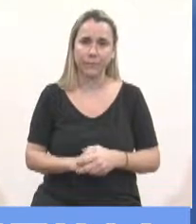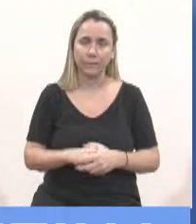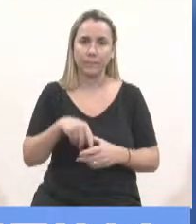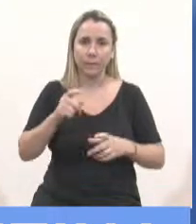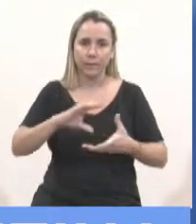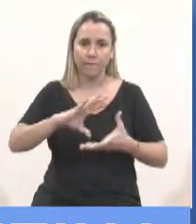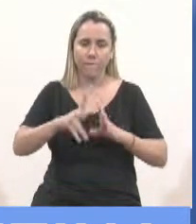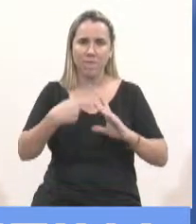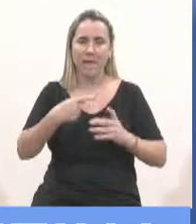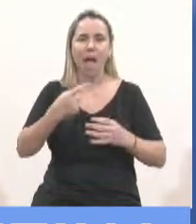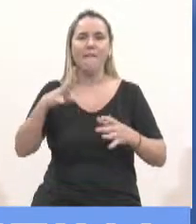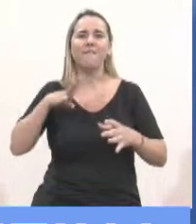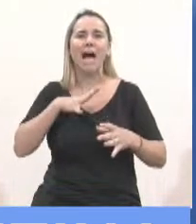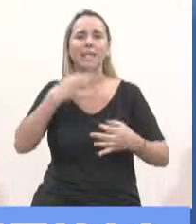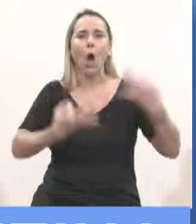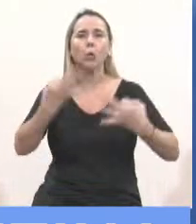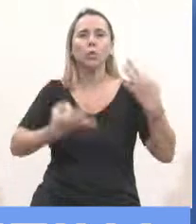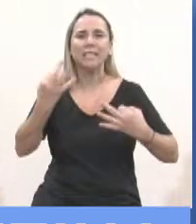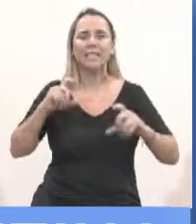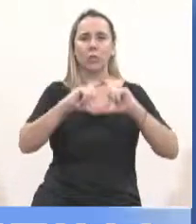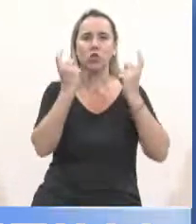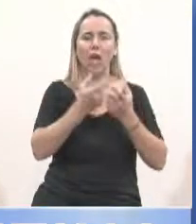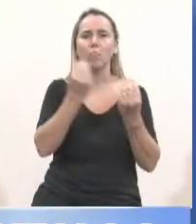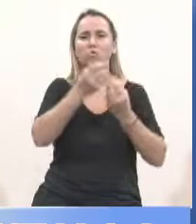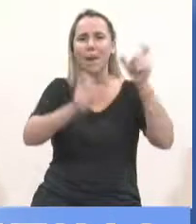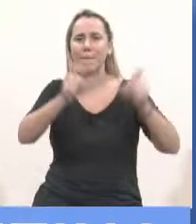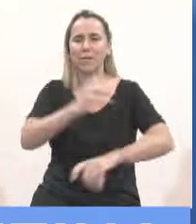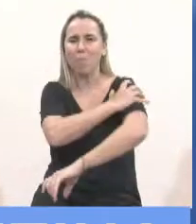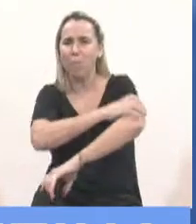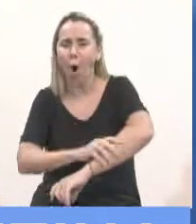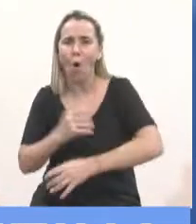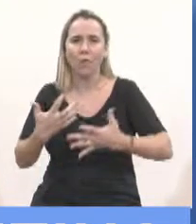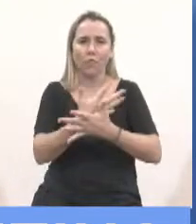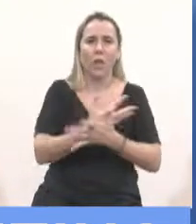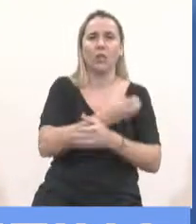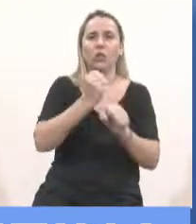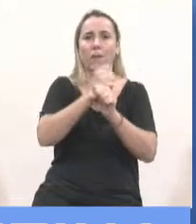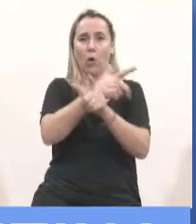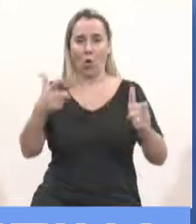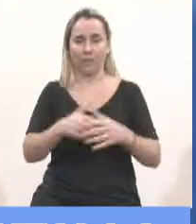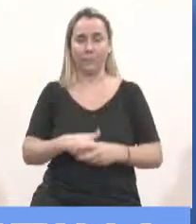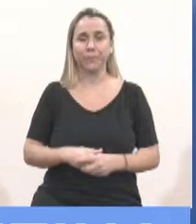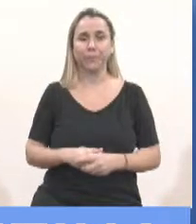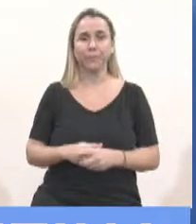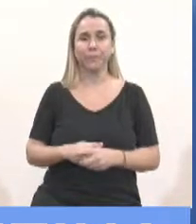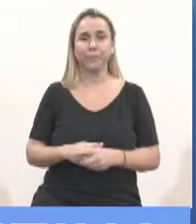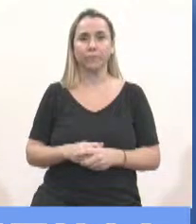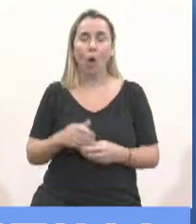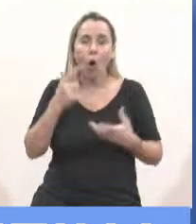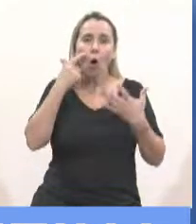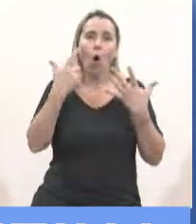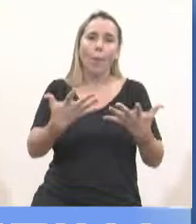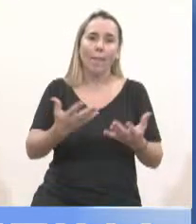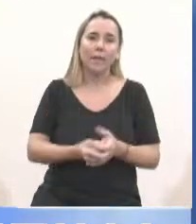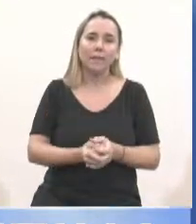un fuerte esquema de injusticia social, mucha gente en la pobreza, mucha gente en la indigencia, mucha gente sin trabajo. Y